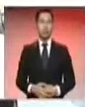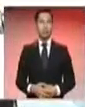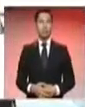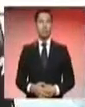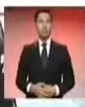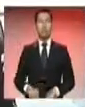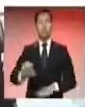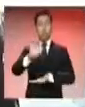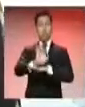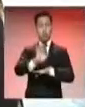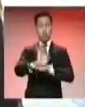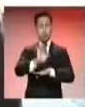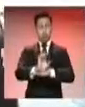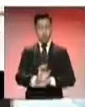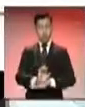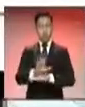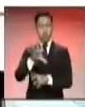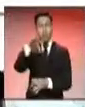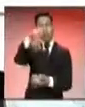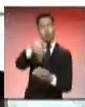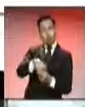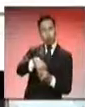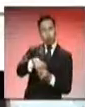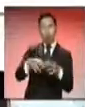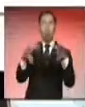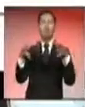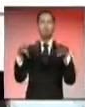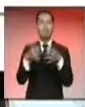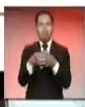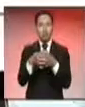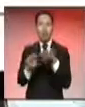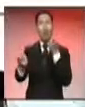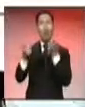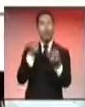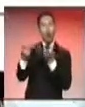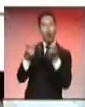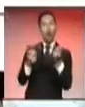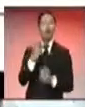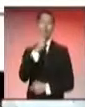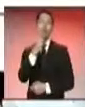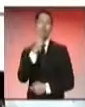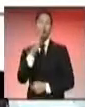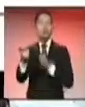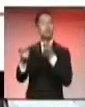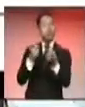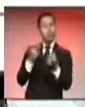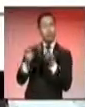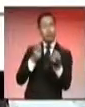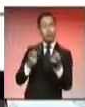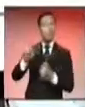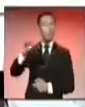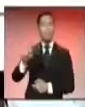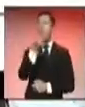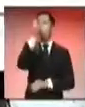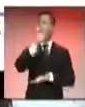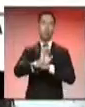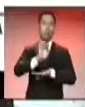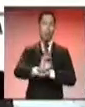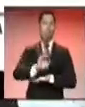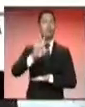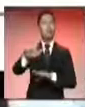El Ecuador es parte del marco para el control del consumo del tabaco. Es uno de los primeros países